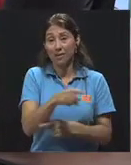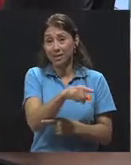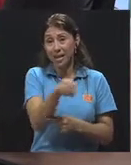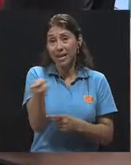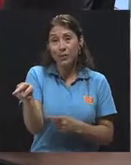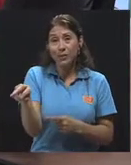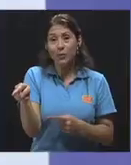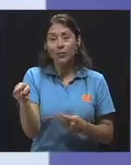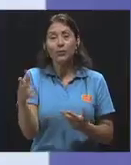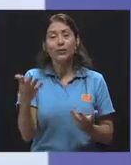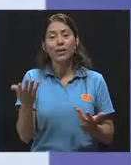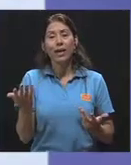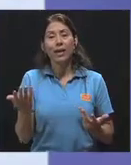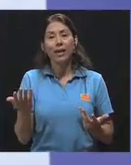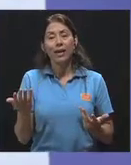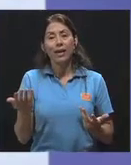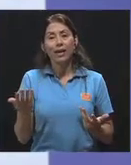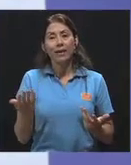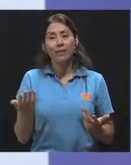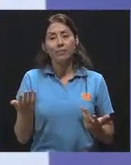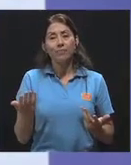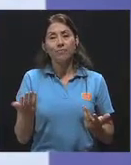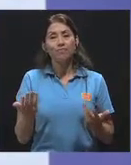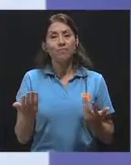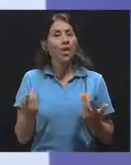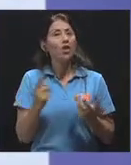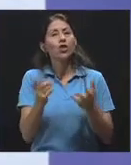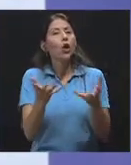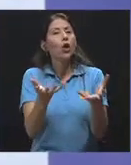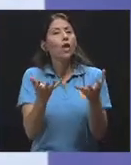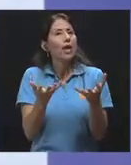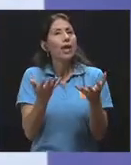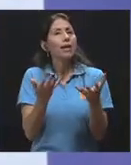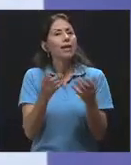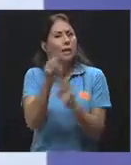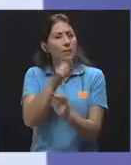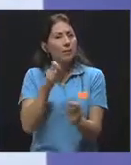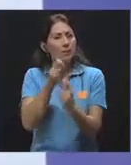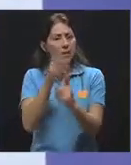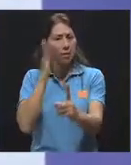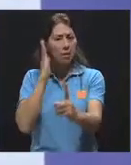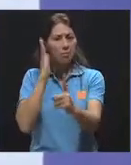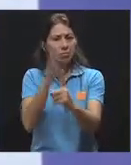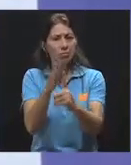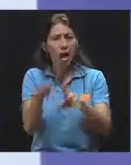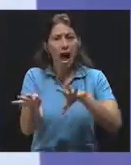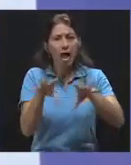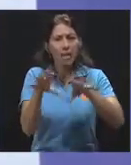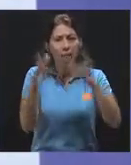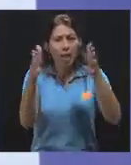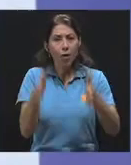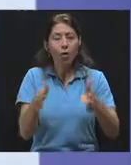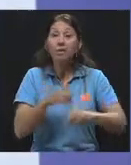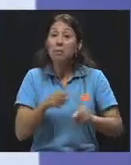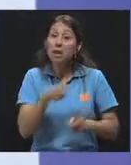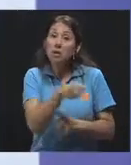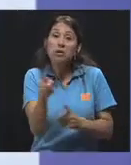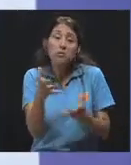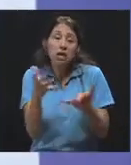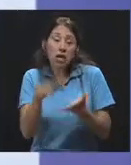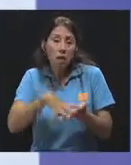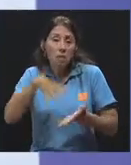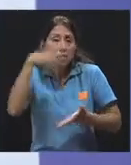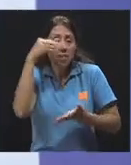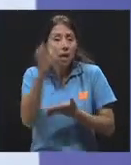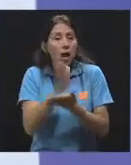no quieren como necesariamente ser animadores en sí, pero quieren usar ciertas, sí, herramientas,